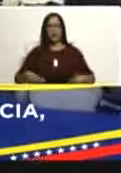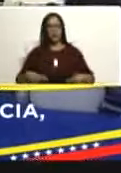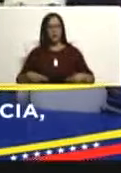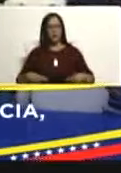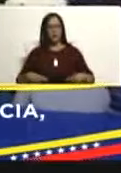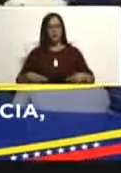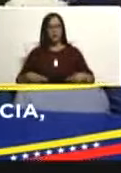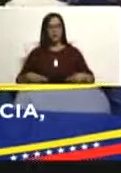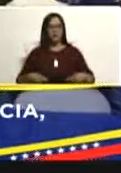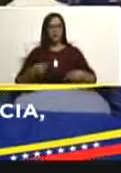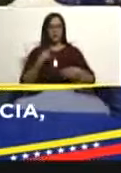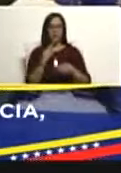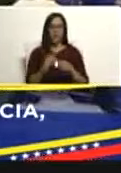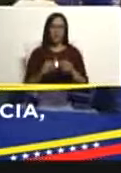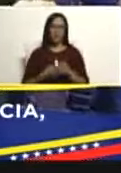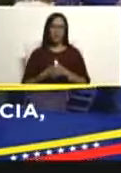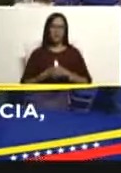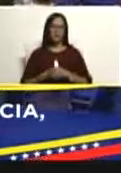Diría